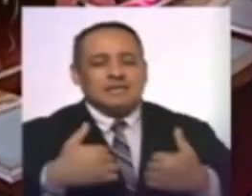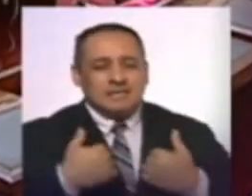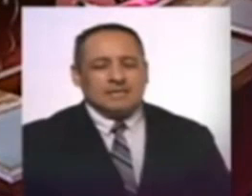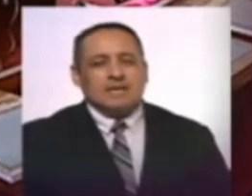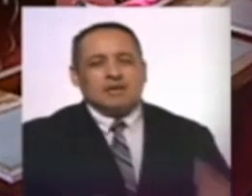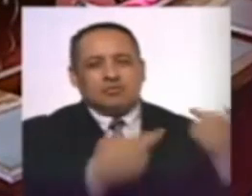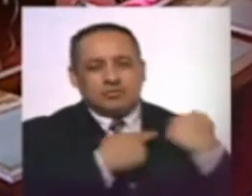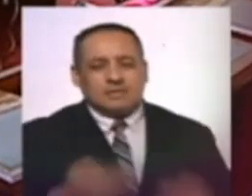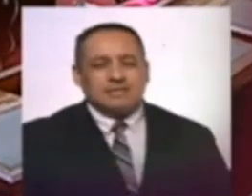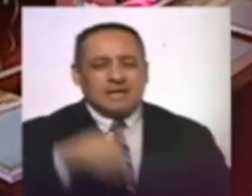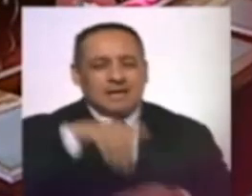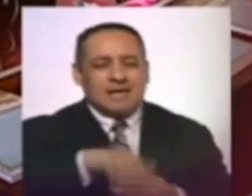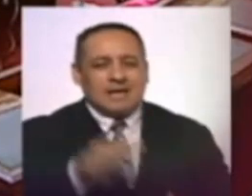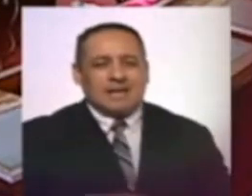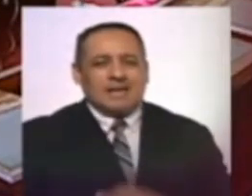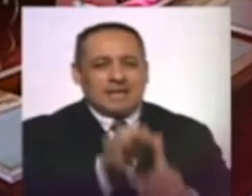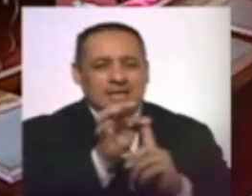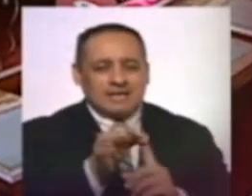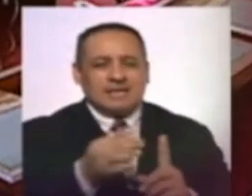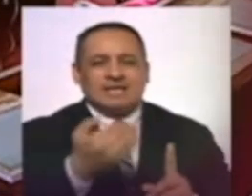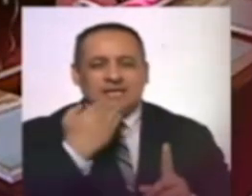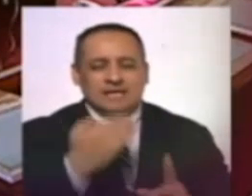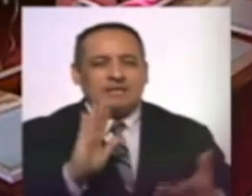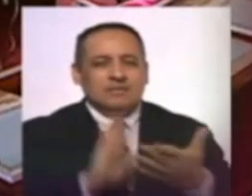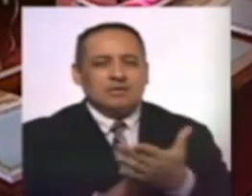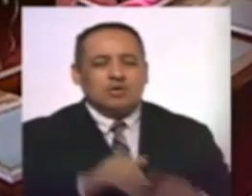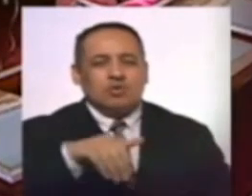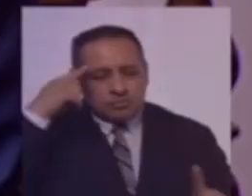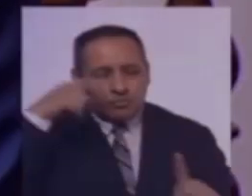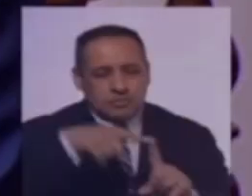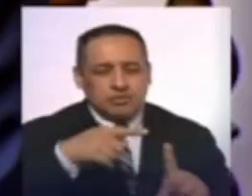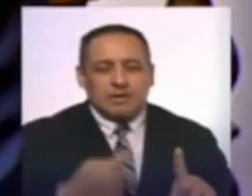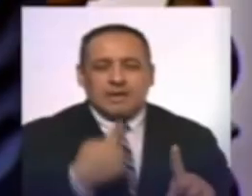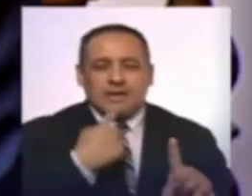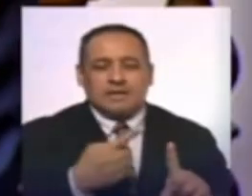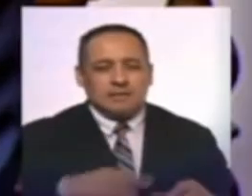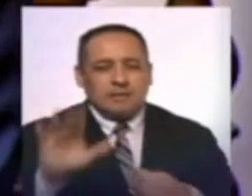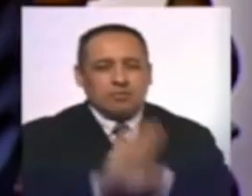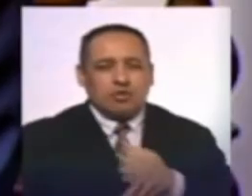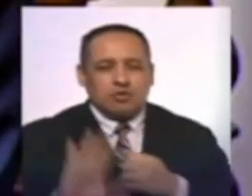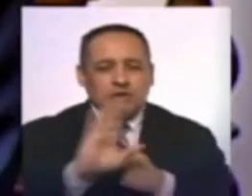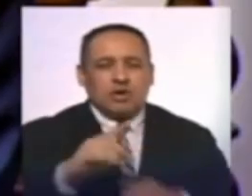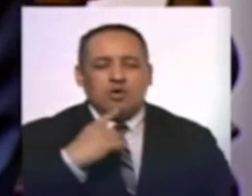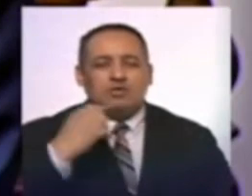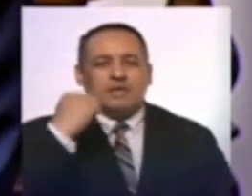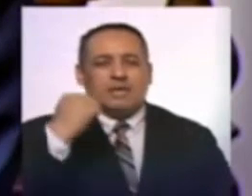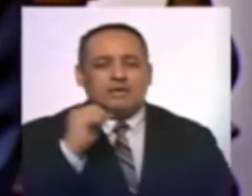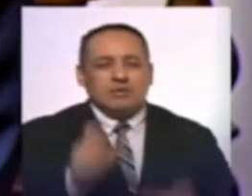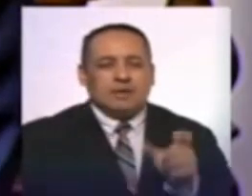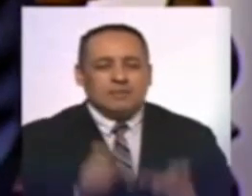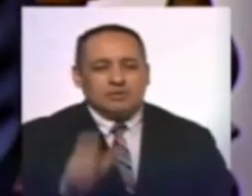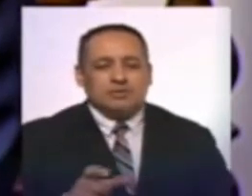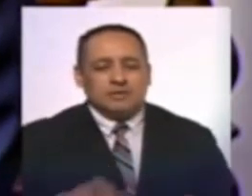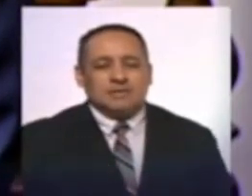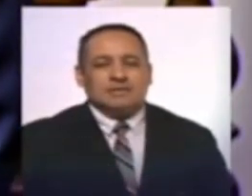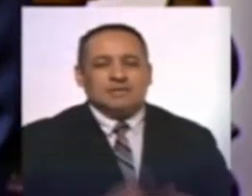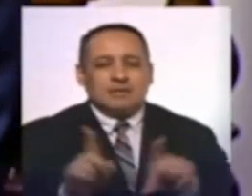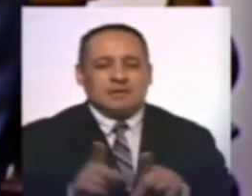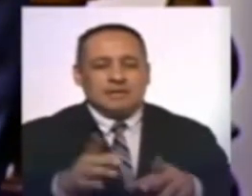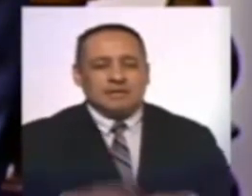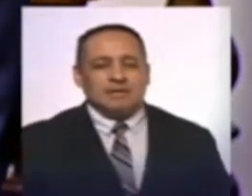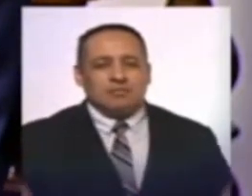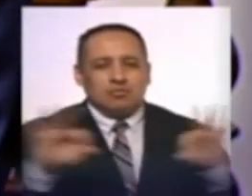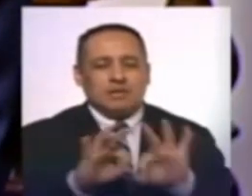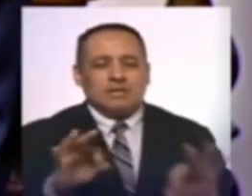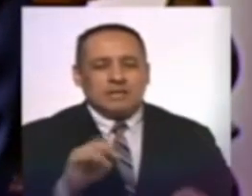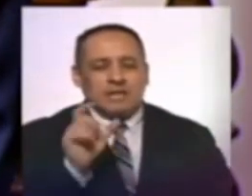como órgano constitucional autónomo, cuya misión es proteger los derechos constitucionales y